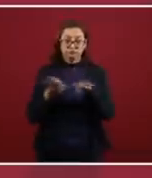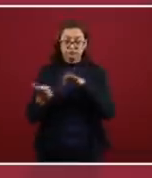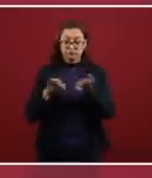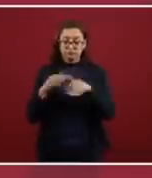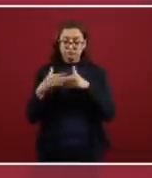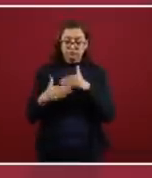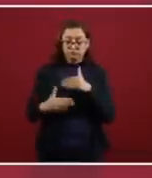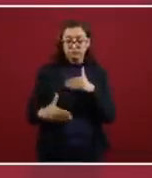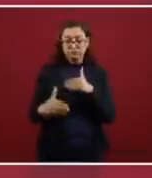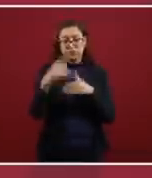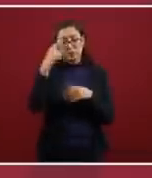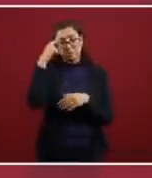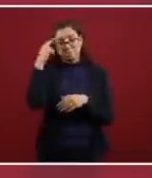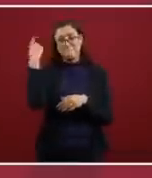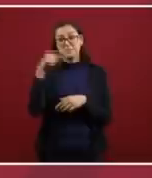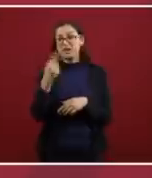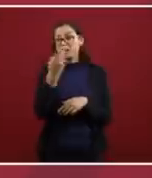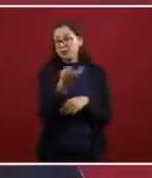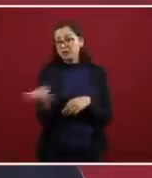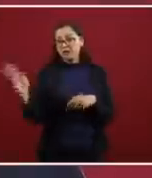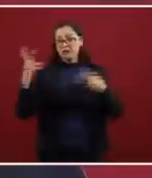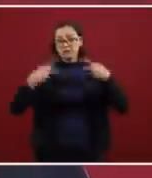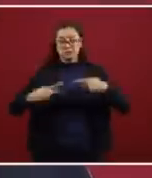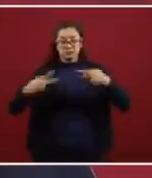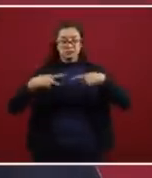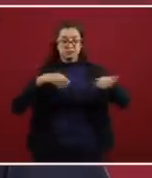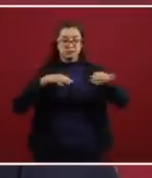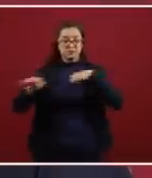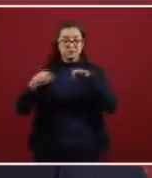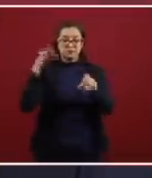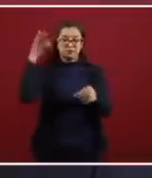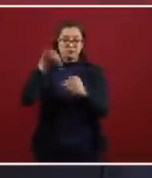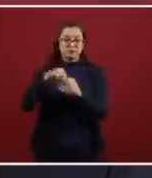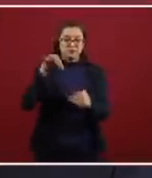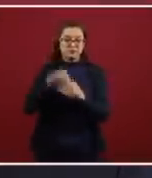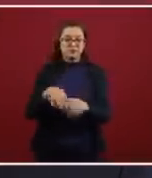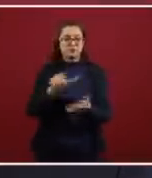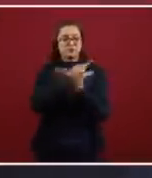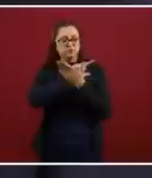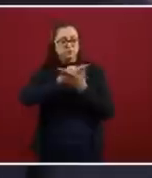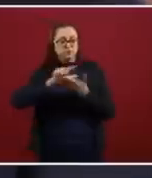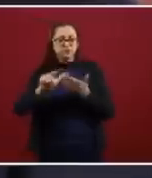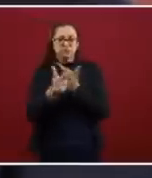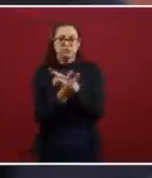que las elecciones sean limpias, libres,